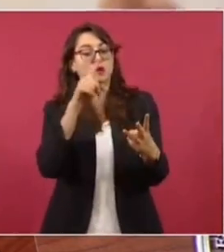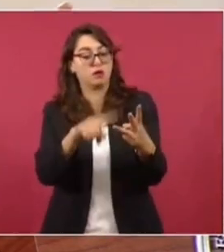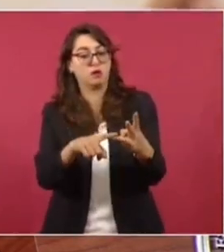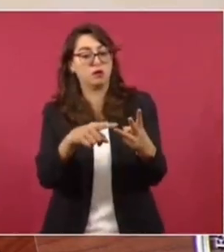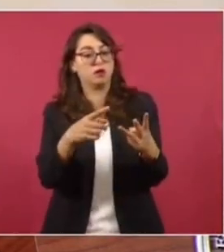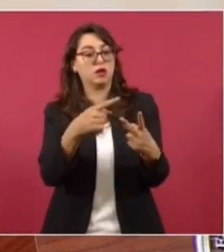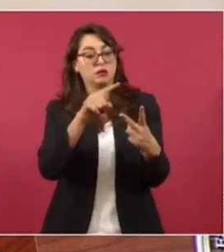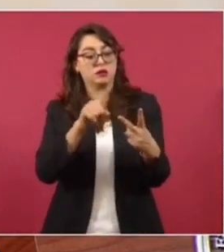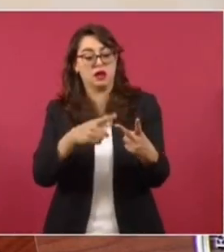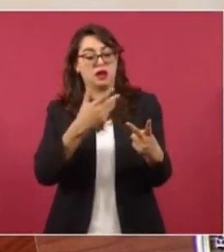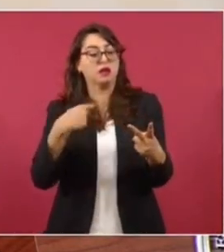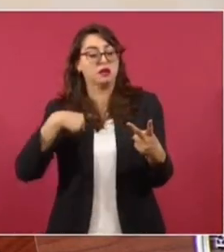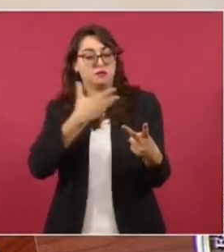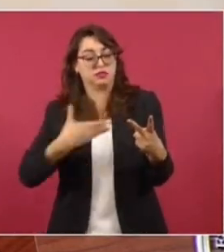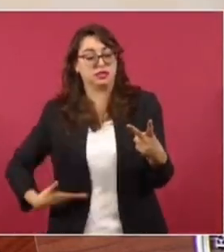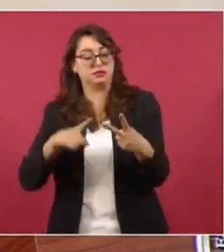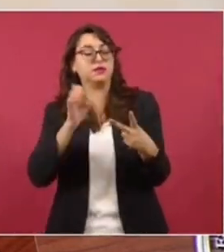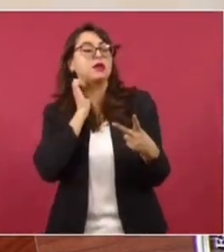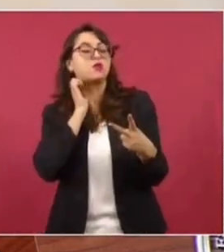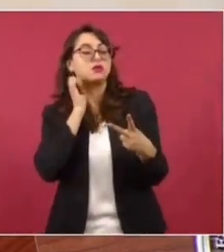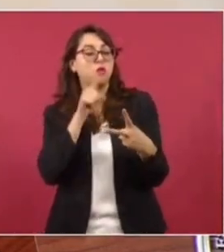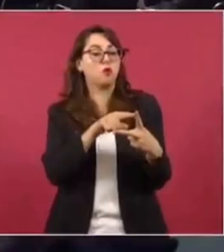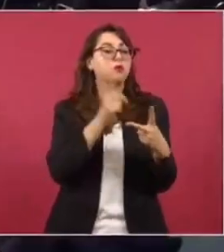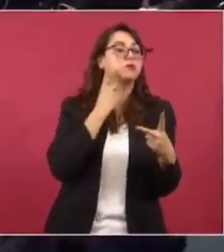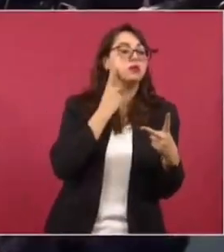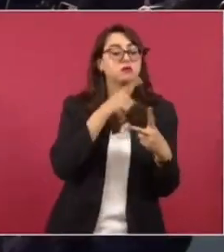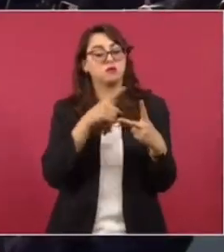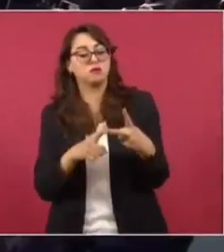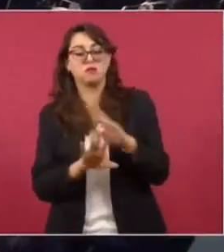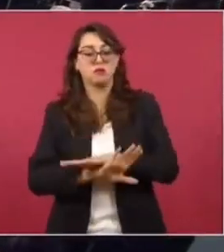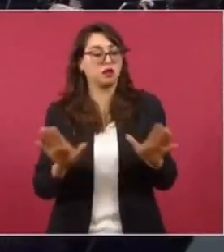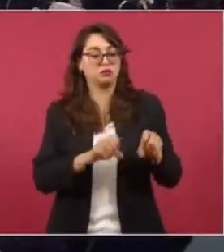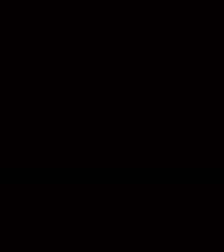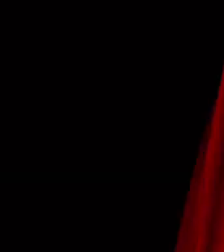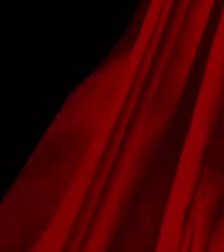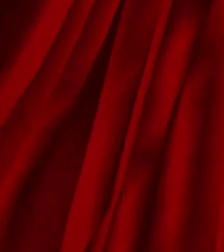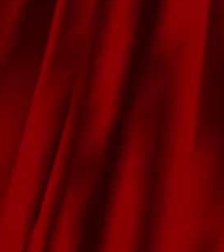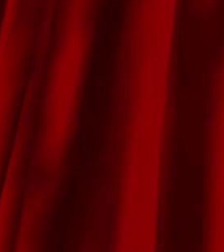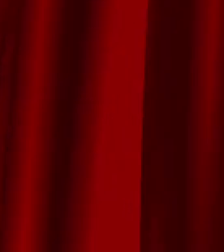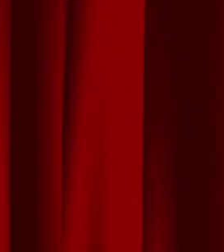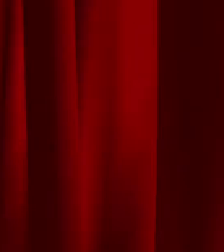O sea, los dos poderes, el legislativo y el ejecutivo. Y se convoca a elecciones